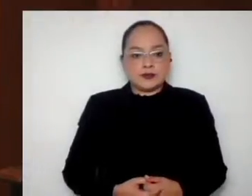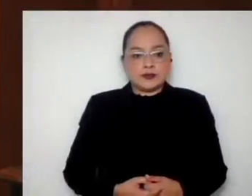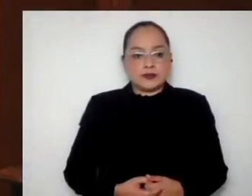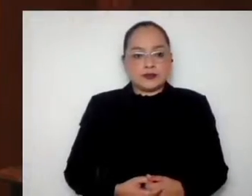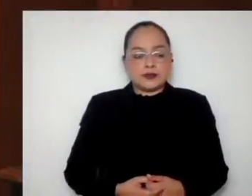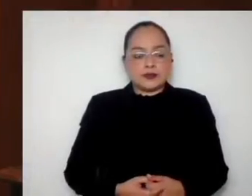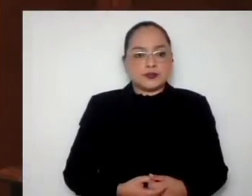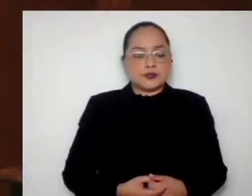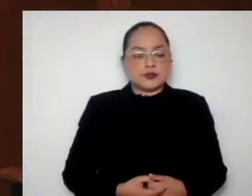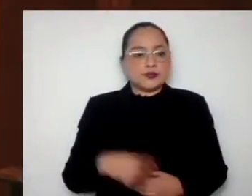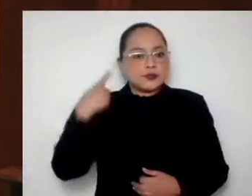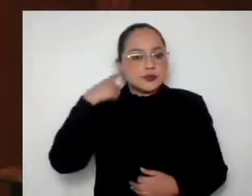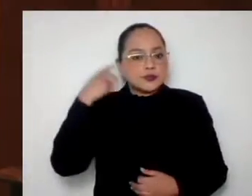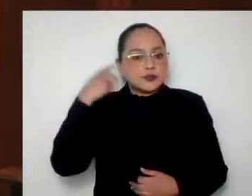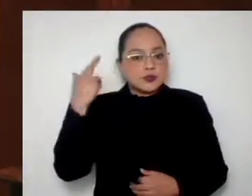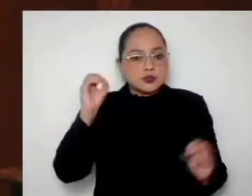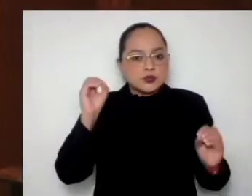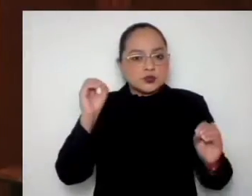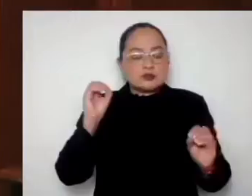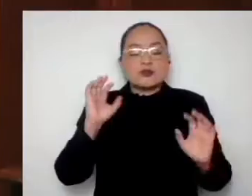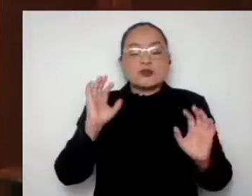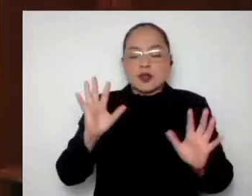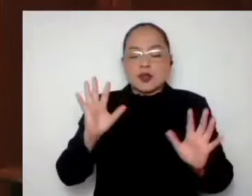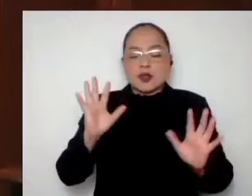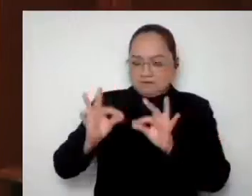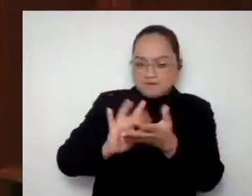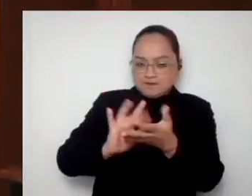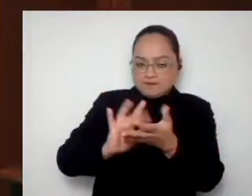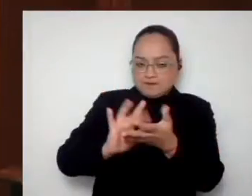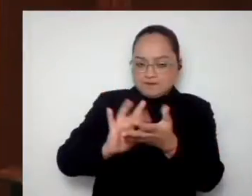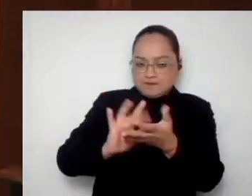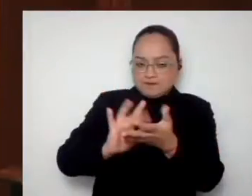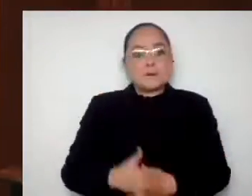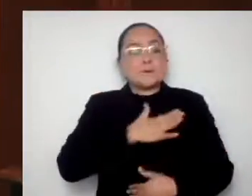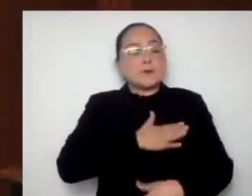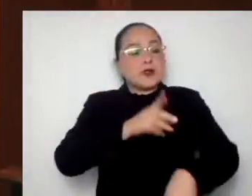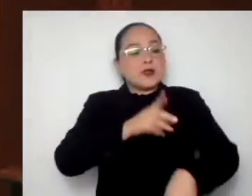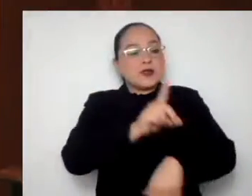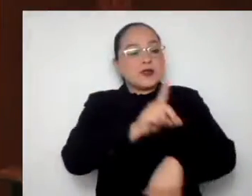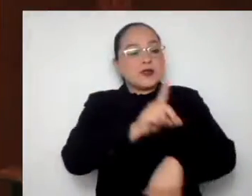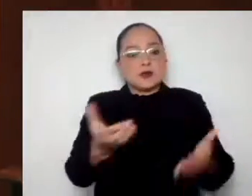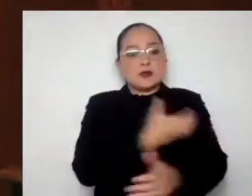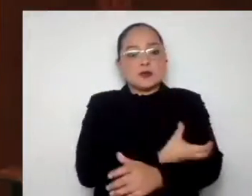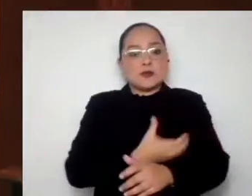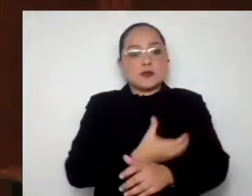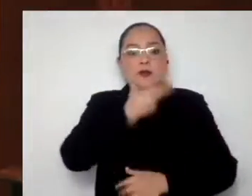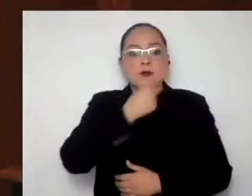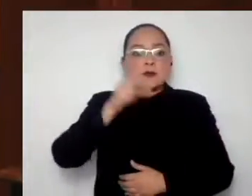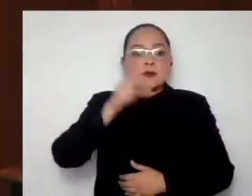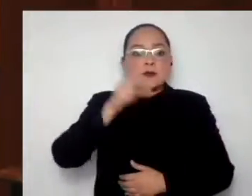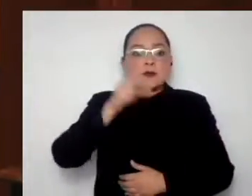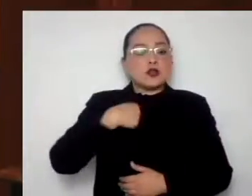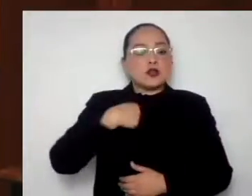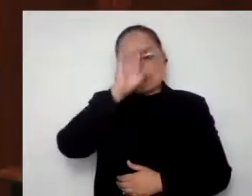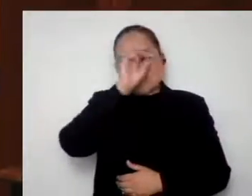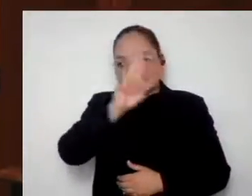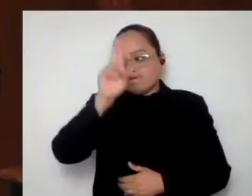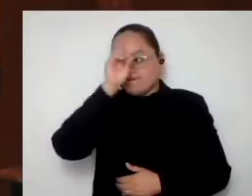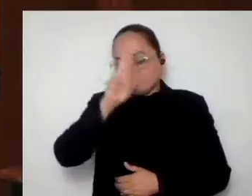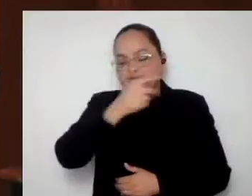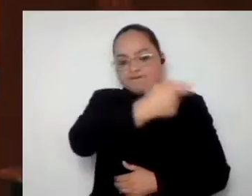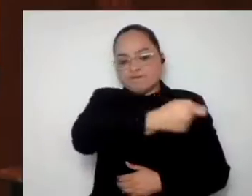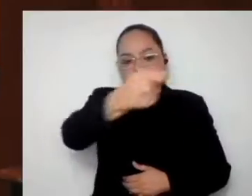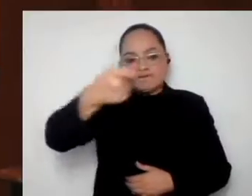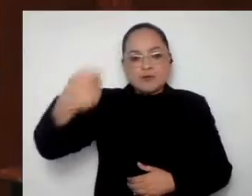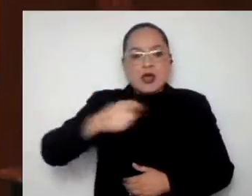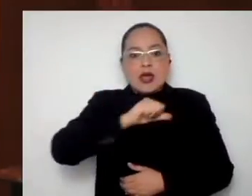No hay audio, presidente. Listo, gracias, le agradezco. Buen día, compañeras y compañeros. Saludo con respeto a todos los